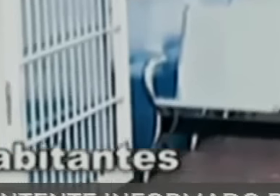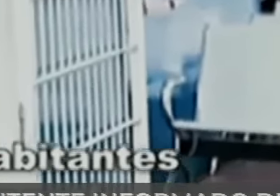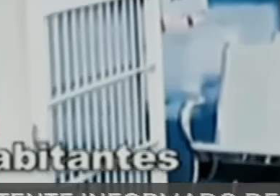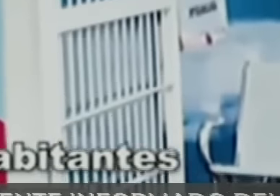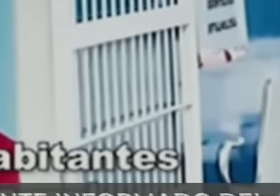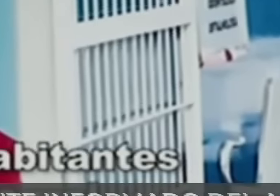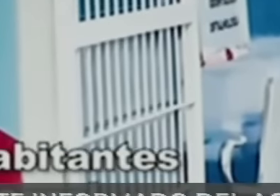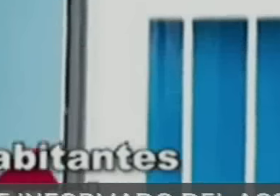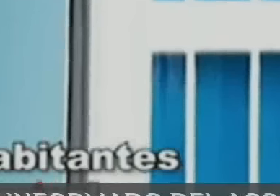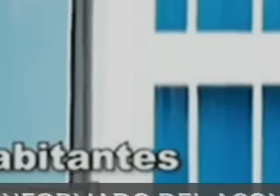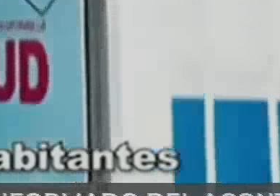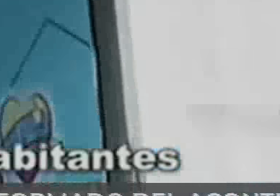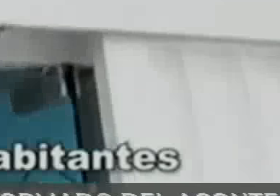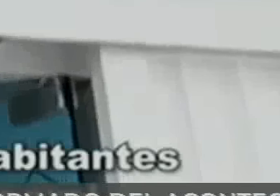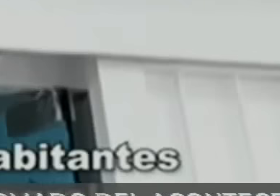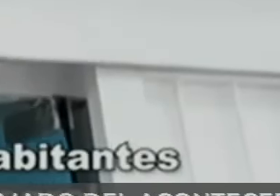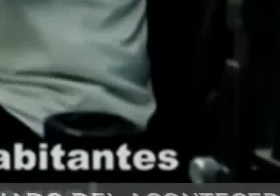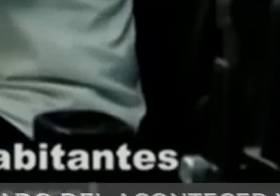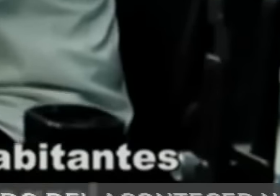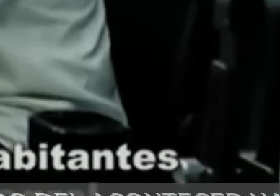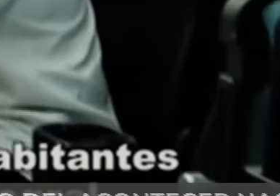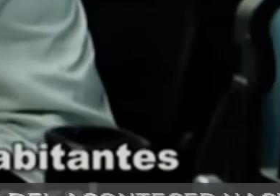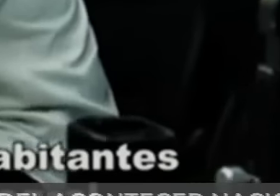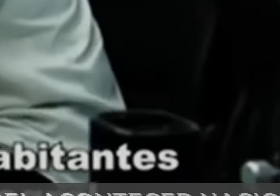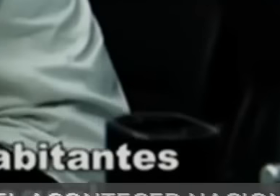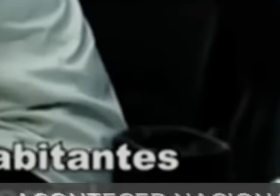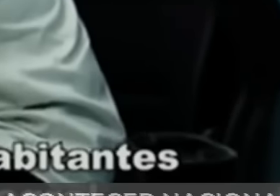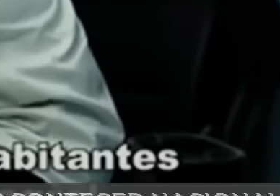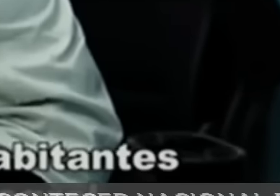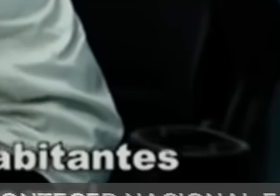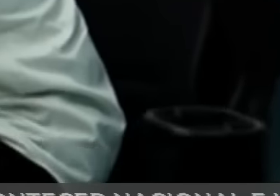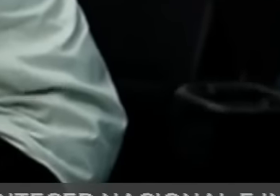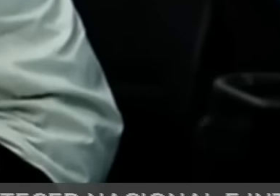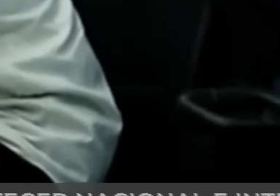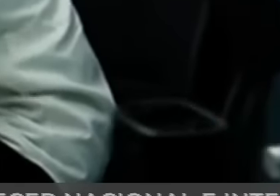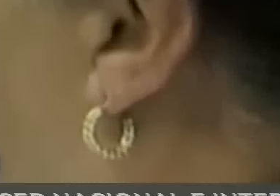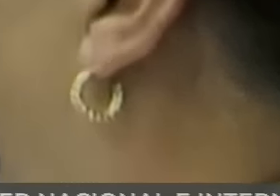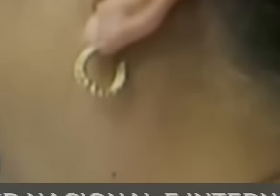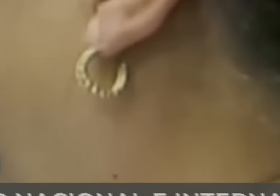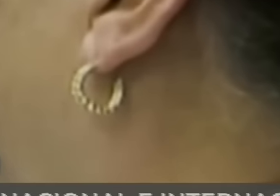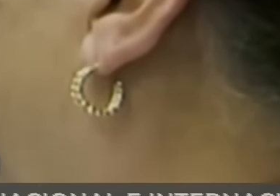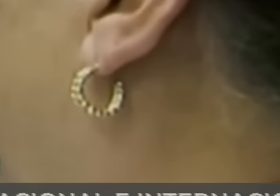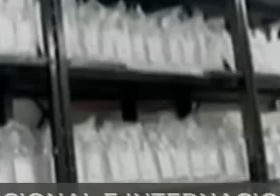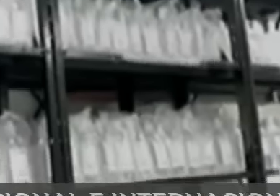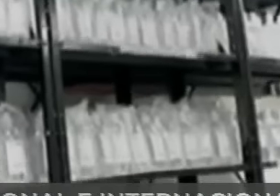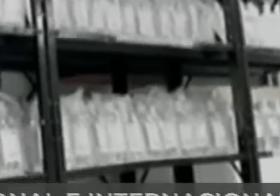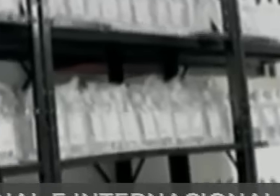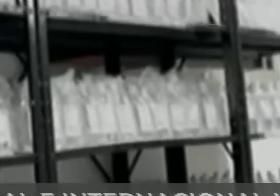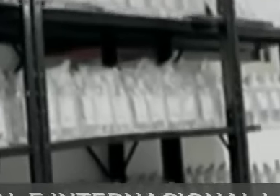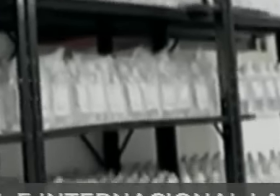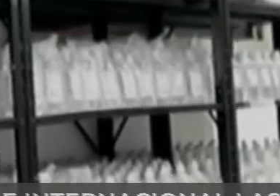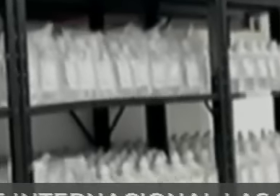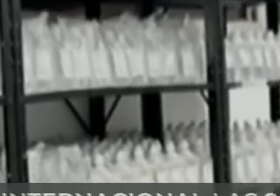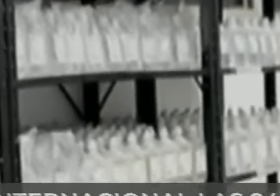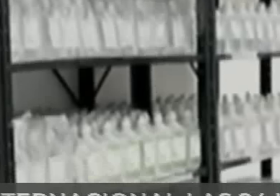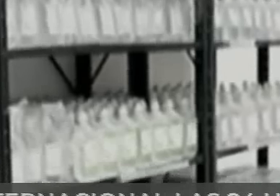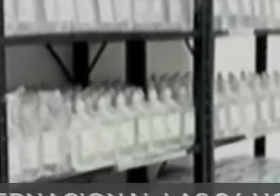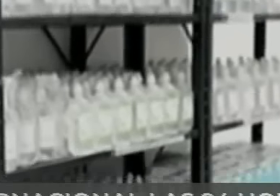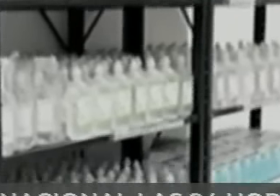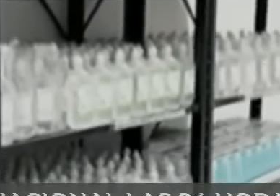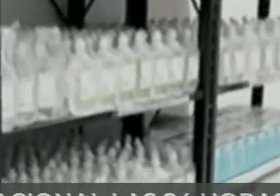más de 50.000 habitantes y cuenta con servicios de medicina integral, odontología, oftalmología, trauma